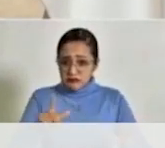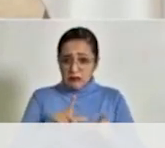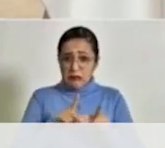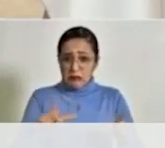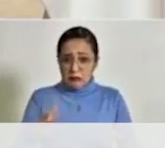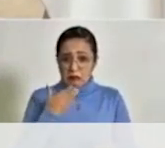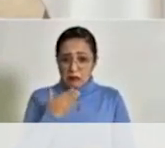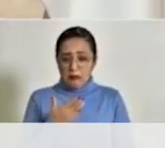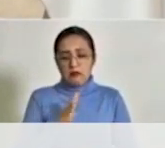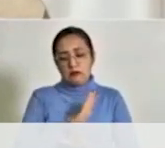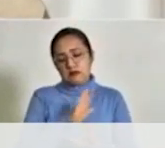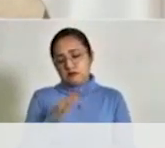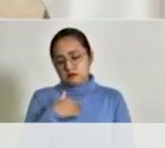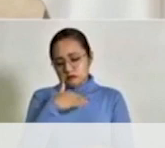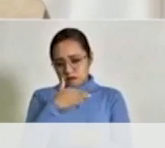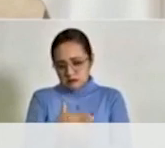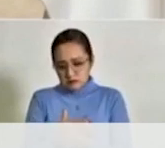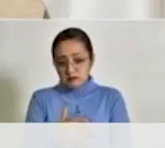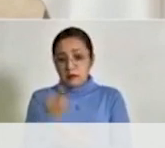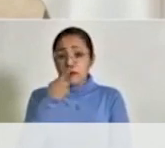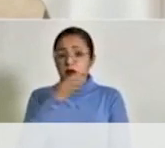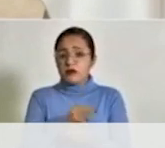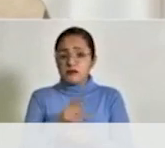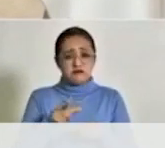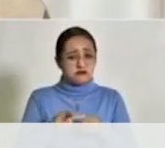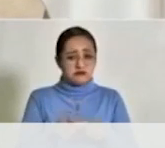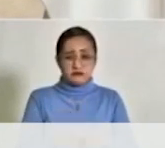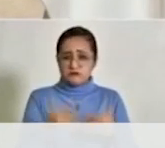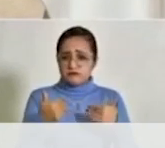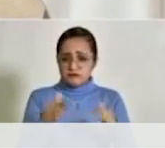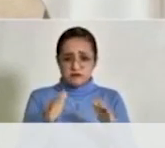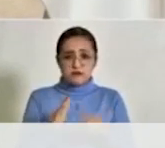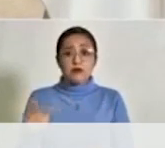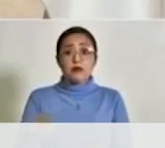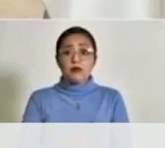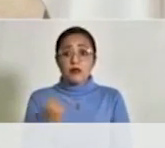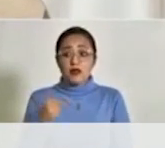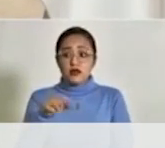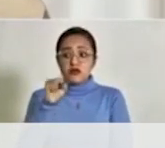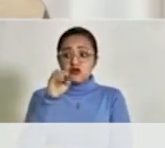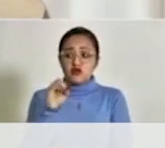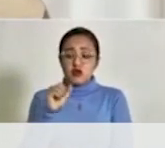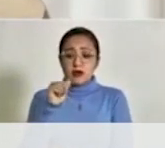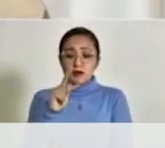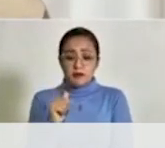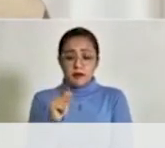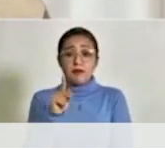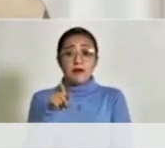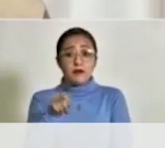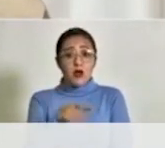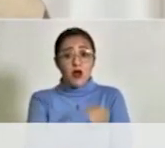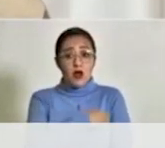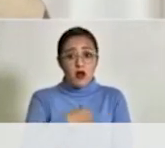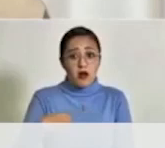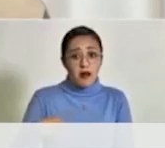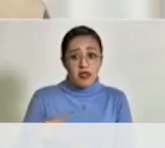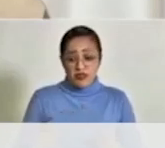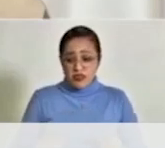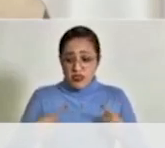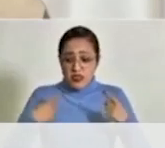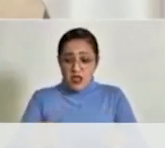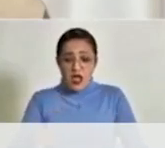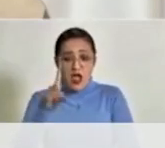el área conurbada de Puebla, porque este SOAPAP está obligado al